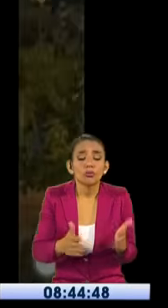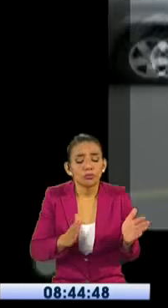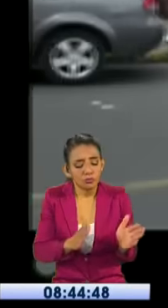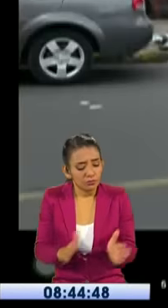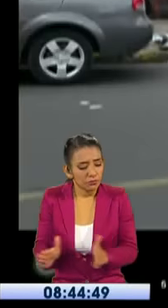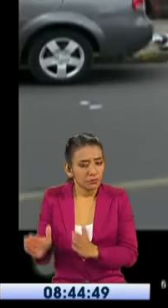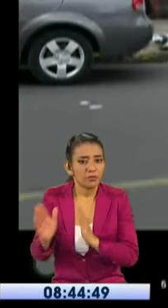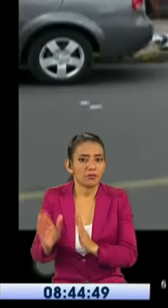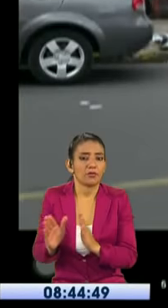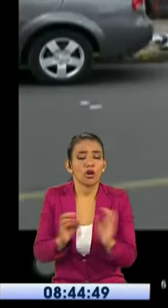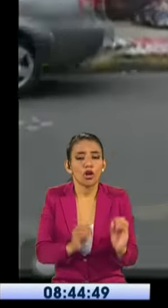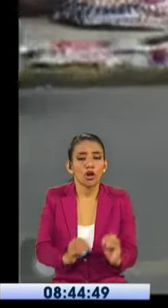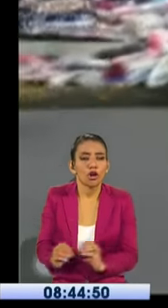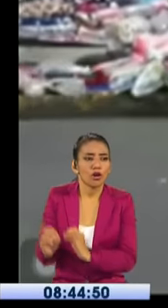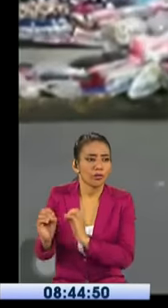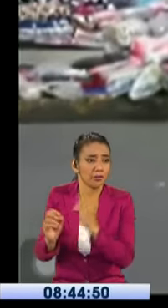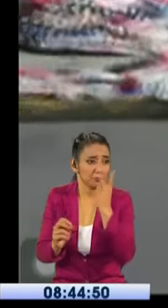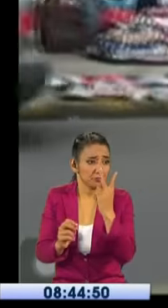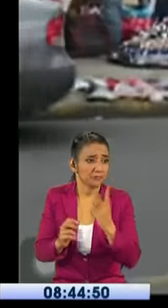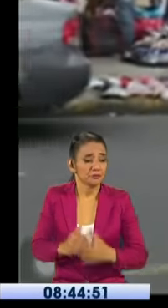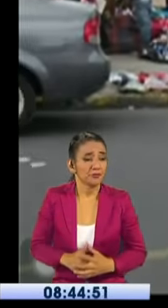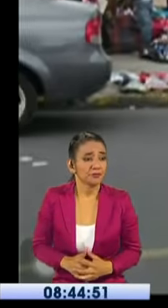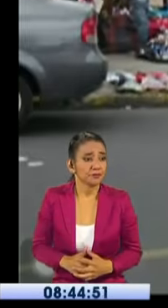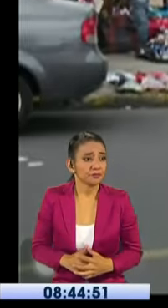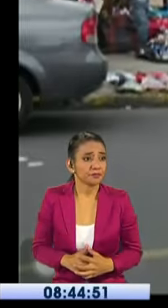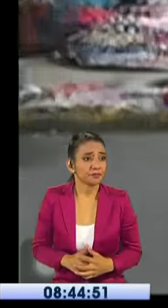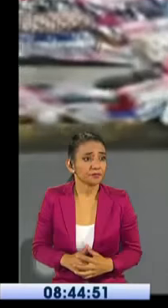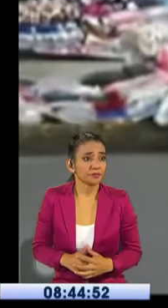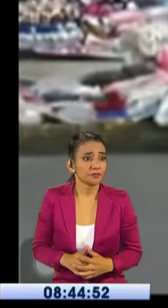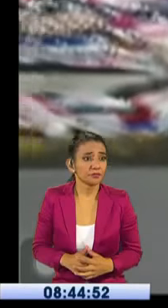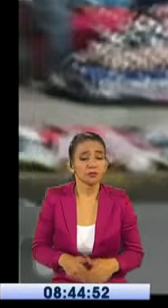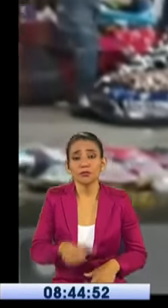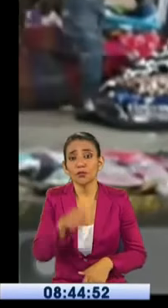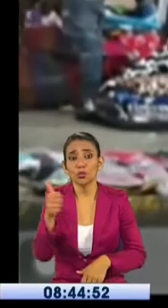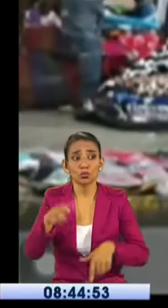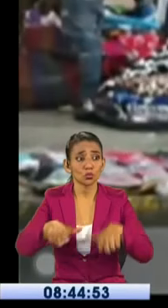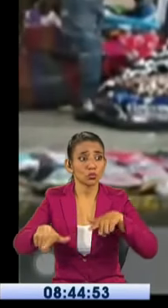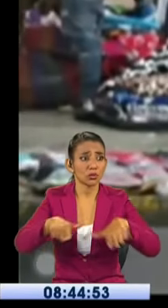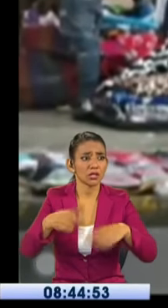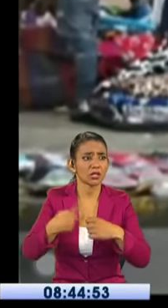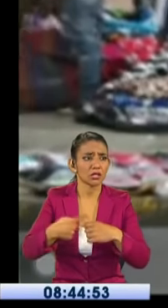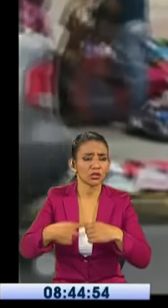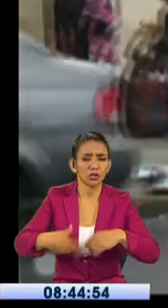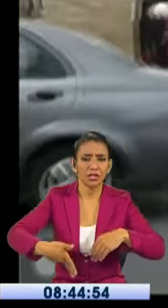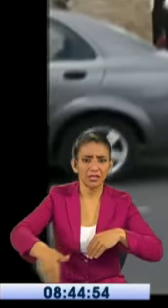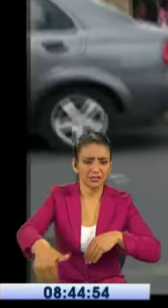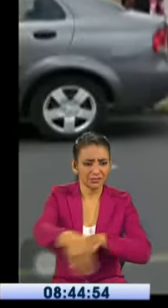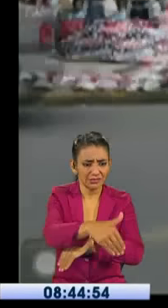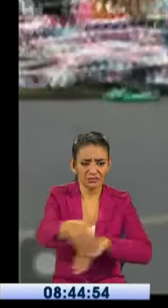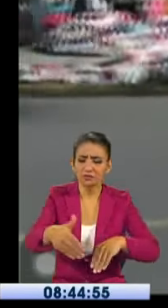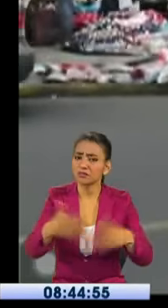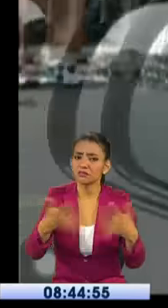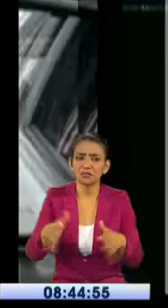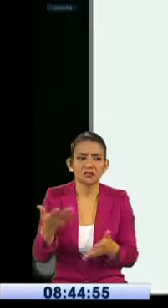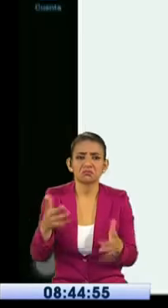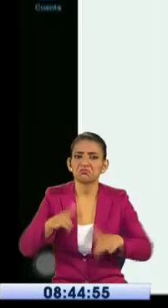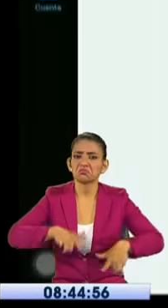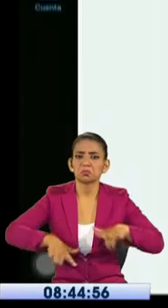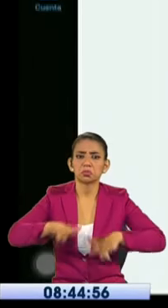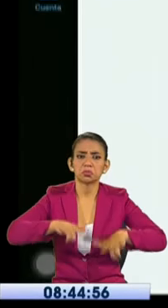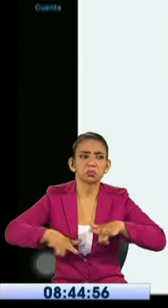ordenadamente, autoridades. Miren esto, miren, otro sector de la ciudad. Increíble, las esquinas tomadas ya por vendedores